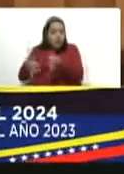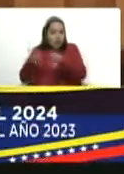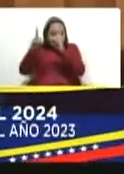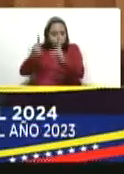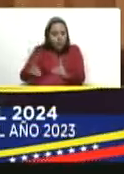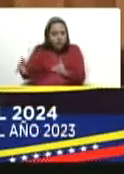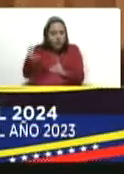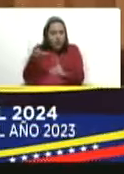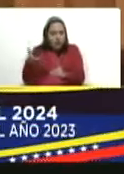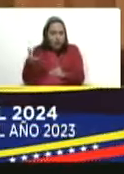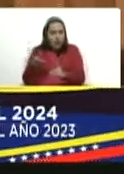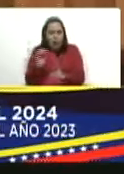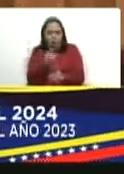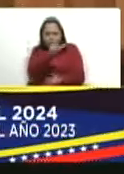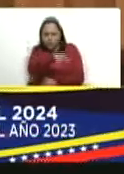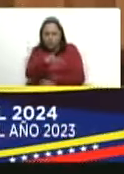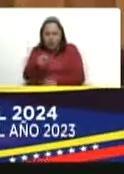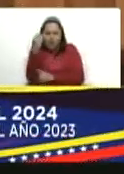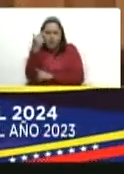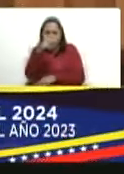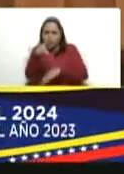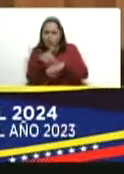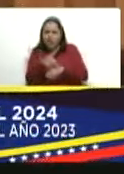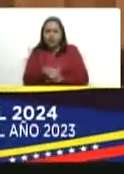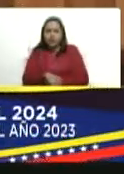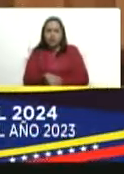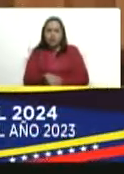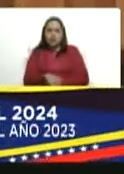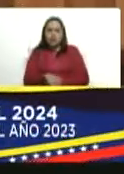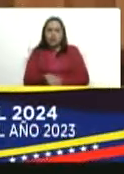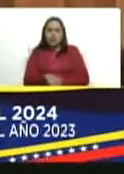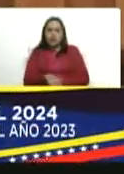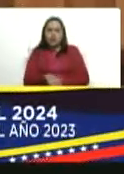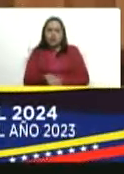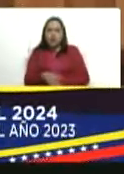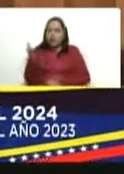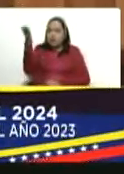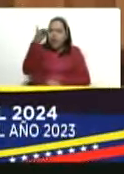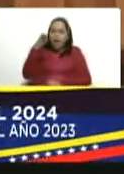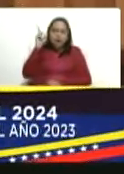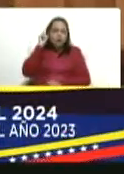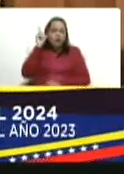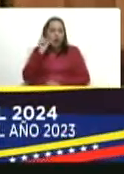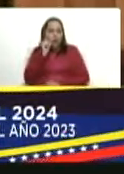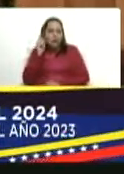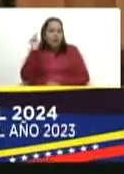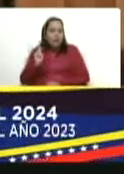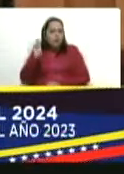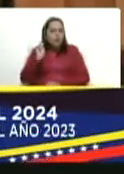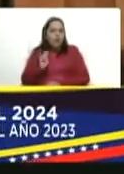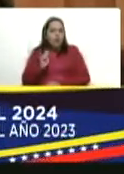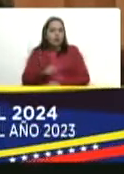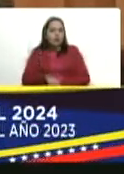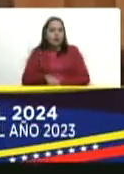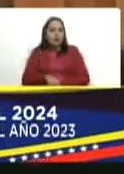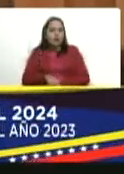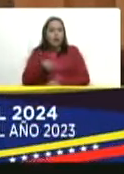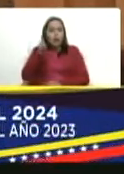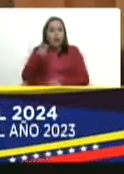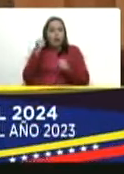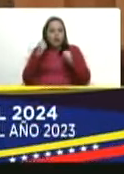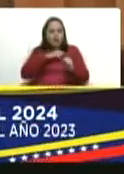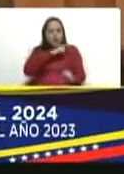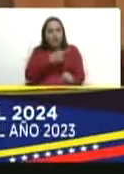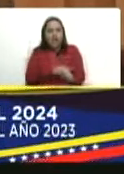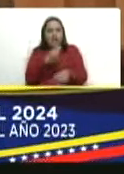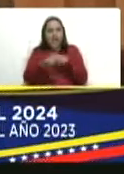quienes hacen las leyes, los que hacen las leyes, ustedes, diputados, diputadas, tremendo poder tienen en su mano